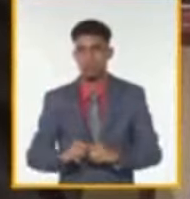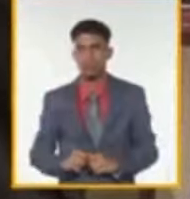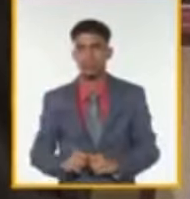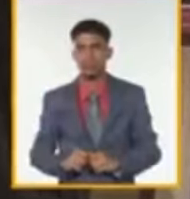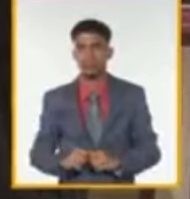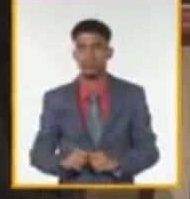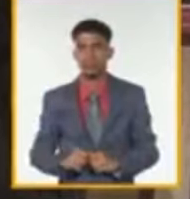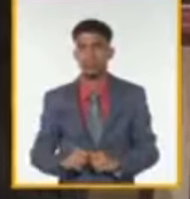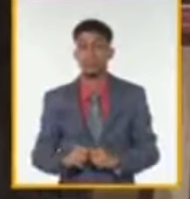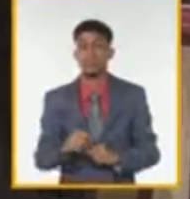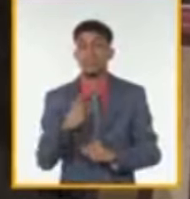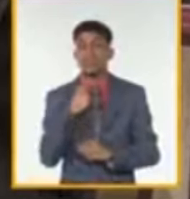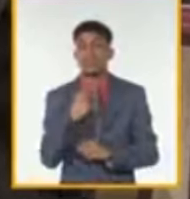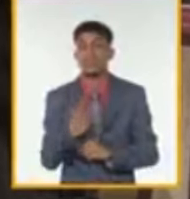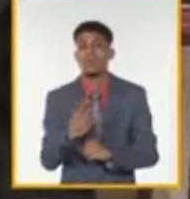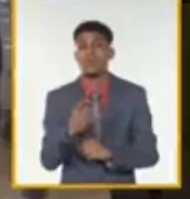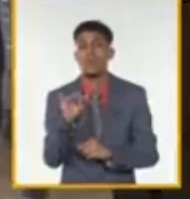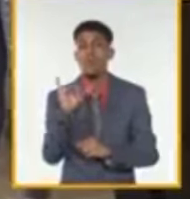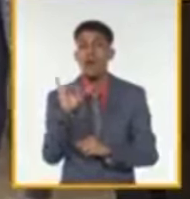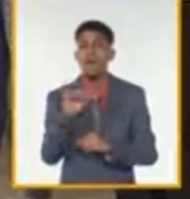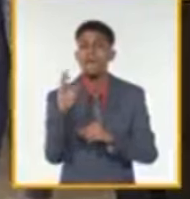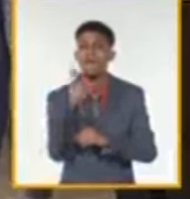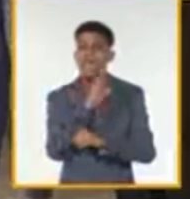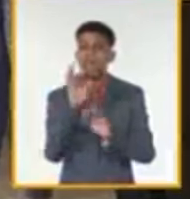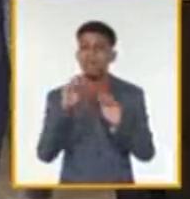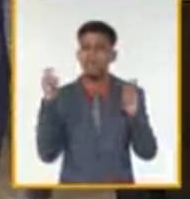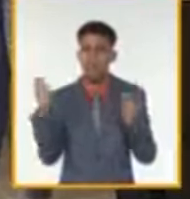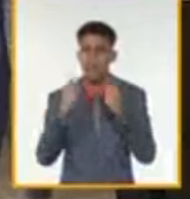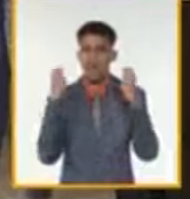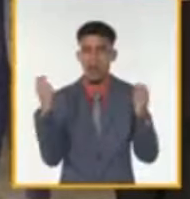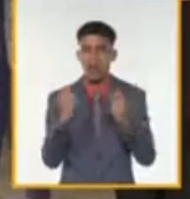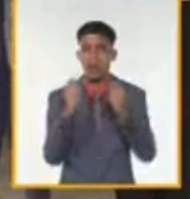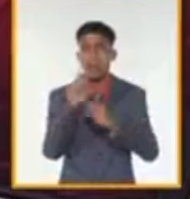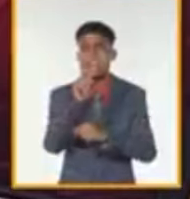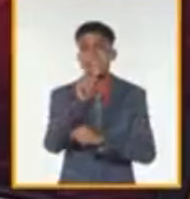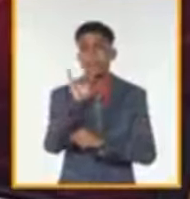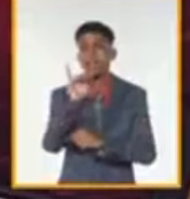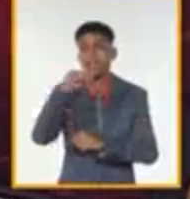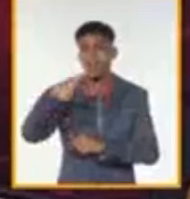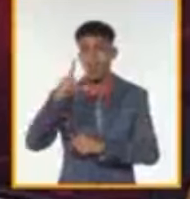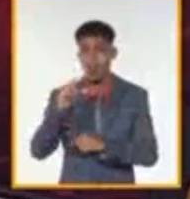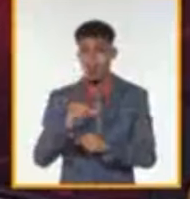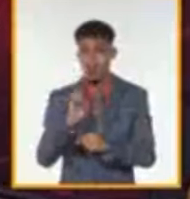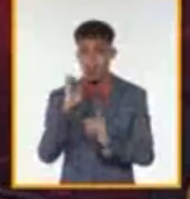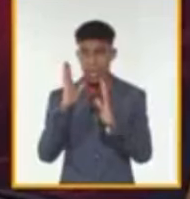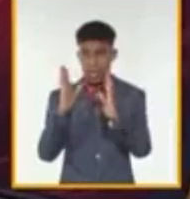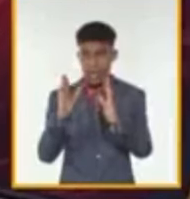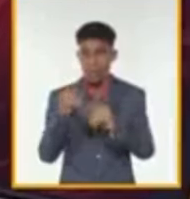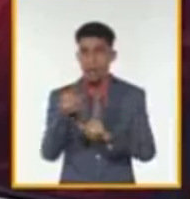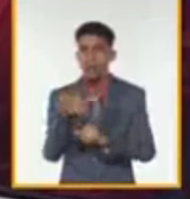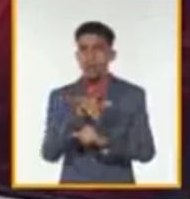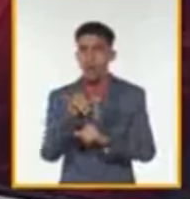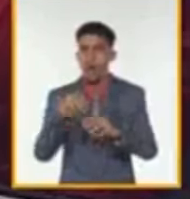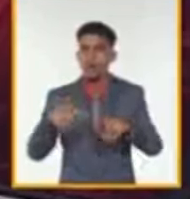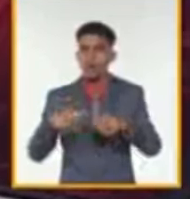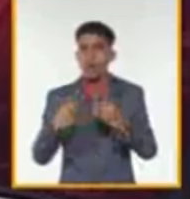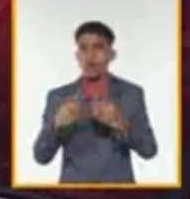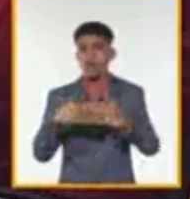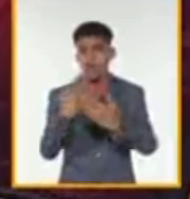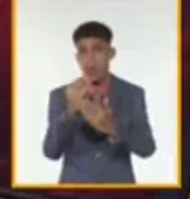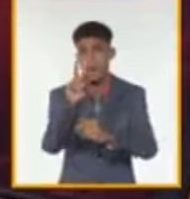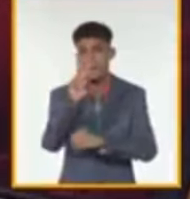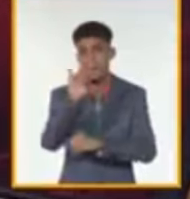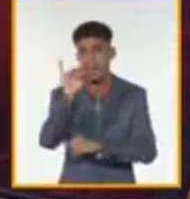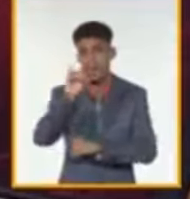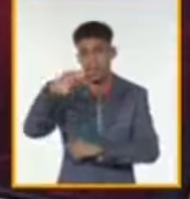van a hacer que serían en la etapa desde el 23 hasta el 26 de julio eh lo estaríamos haciendo en la etapa que vamos a estar también celebrando el alto por el 26 de julio acá en Santa Clara